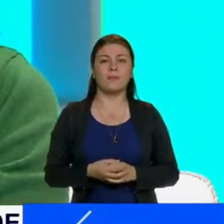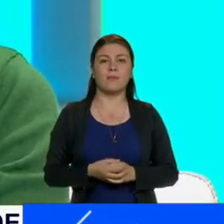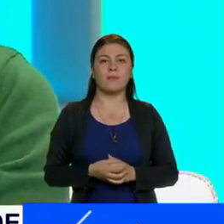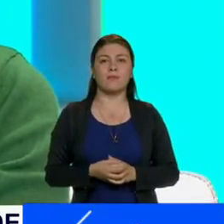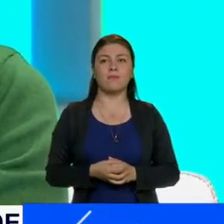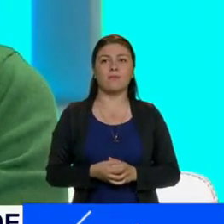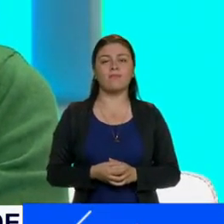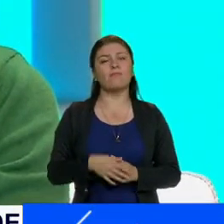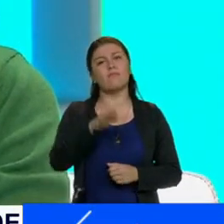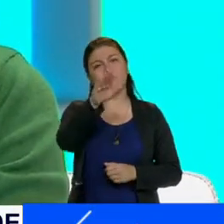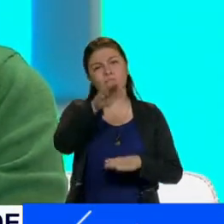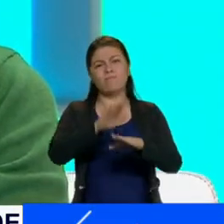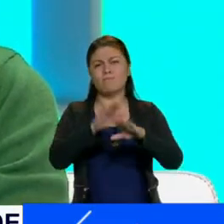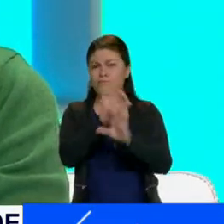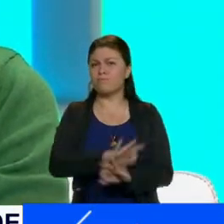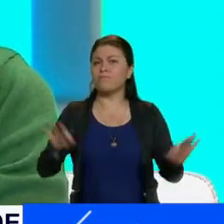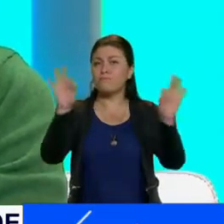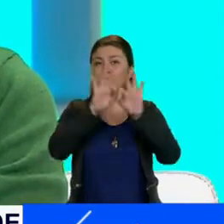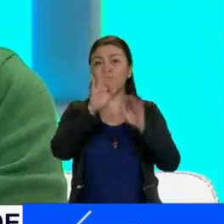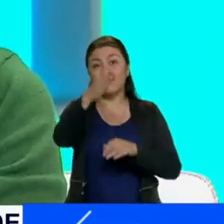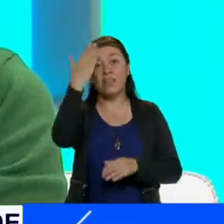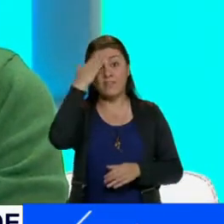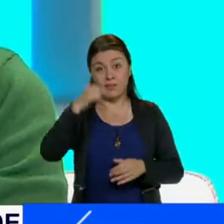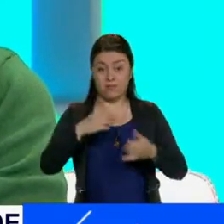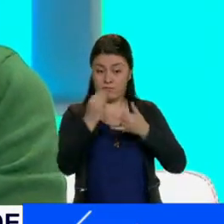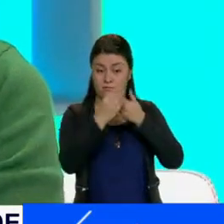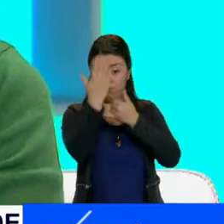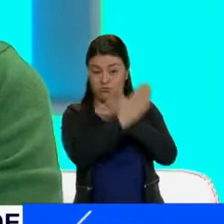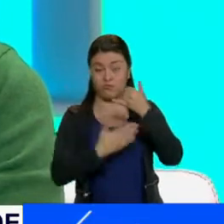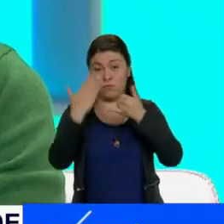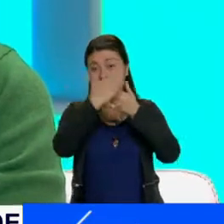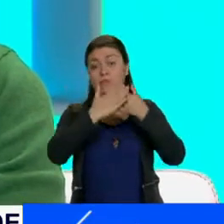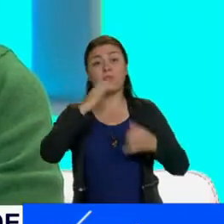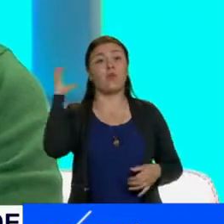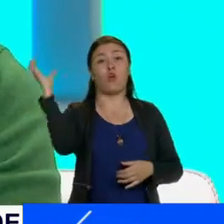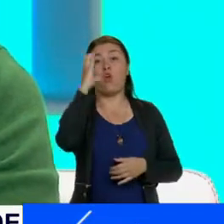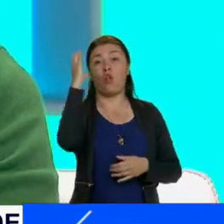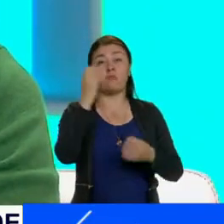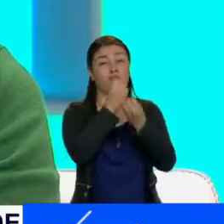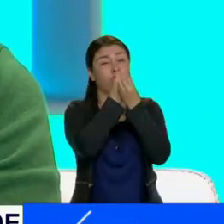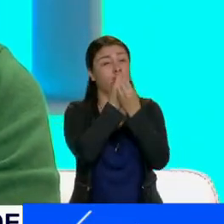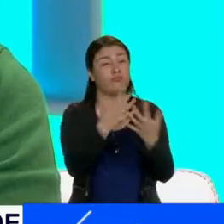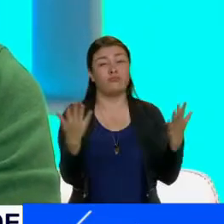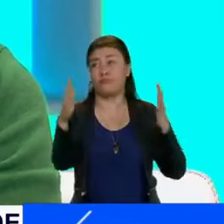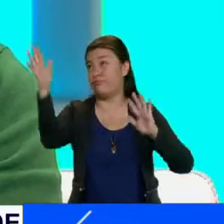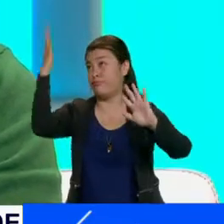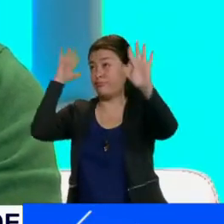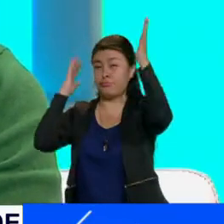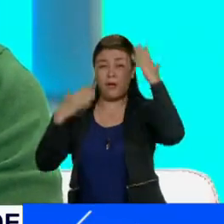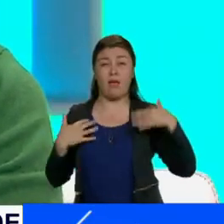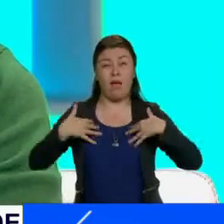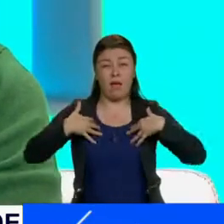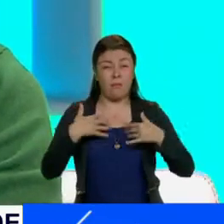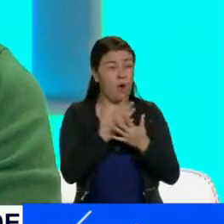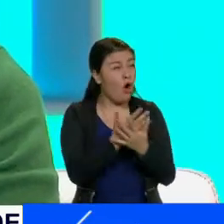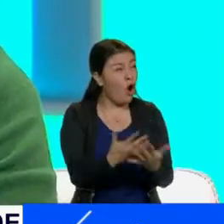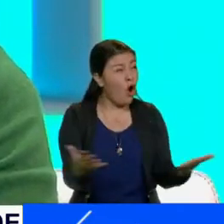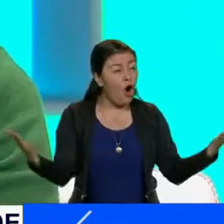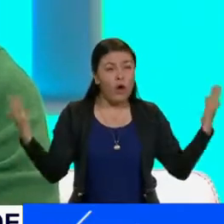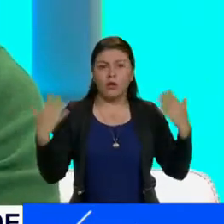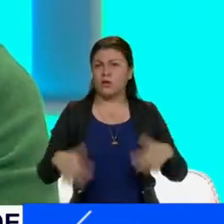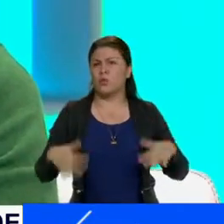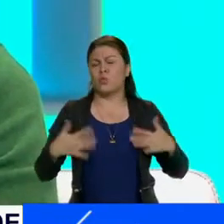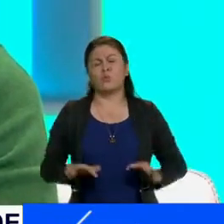es muy importante que reconozcamos que vivimos en un país único, uno de los países más biodiversos del mundo, y eso es un gran valor que tiene